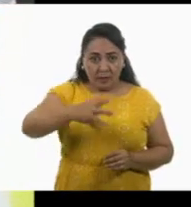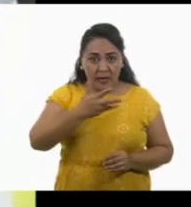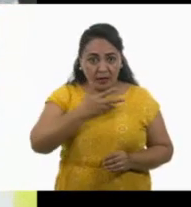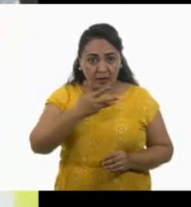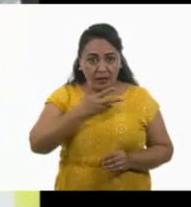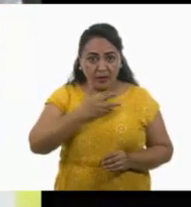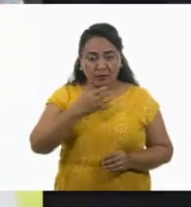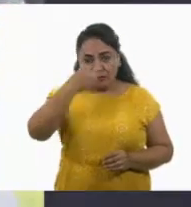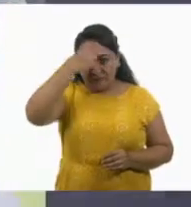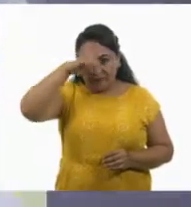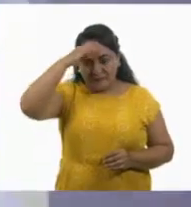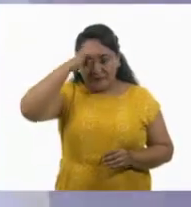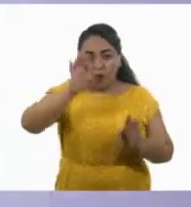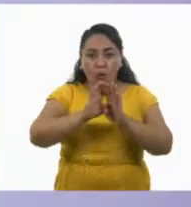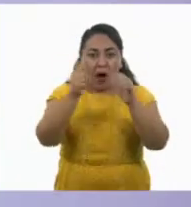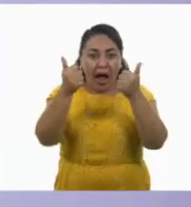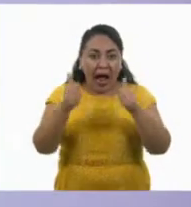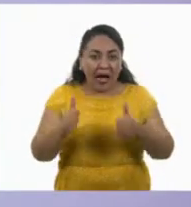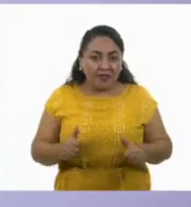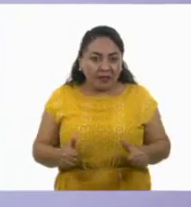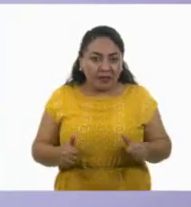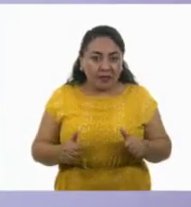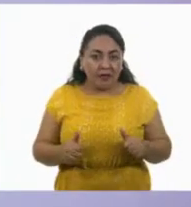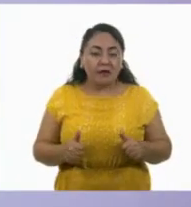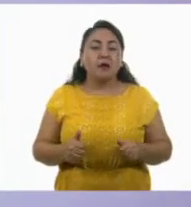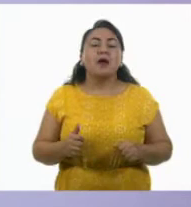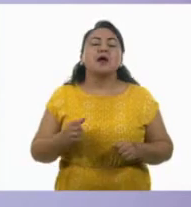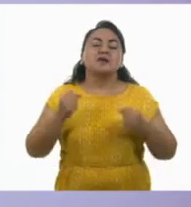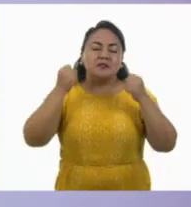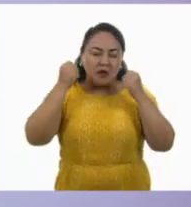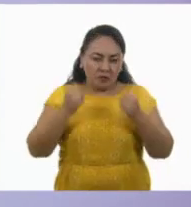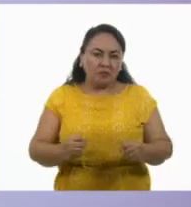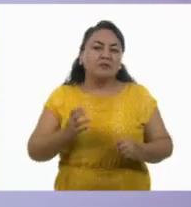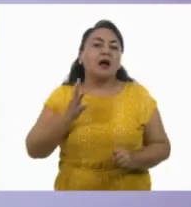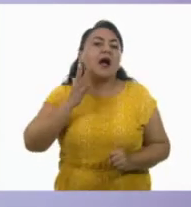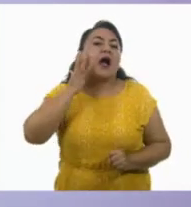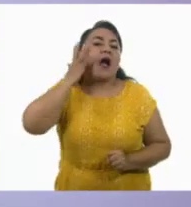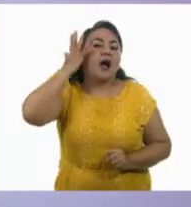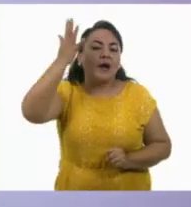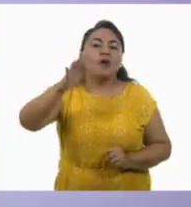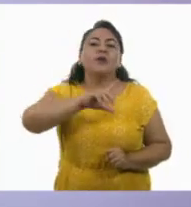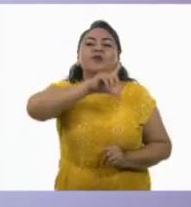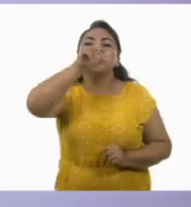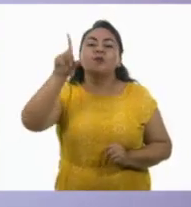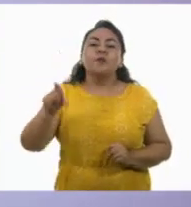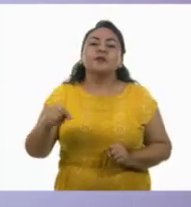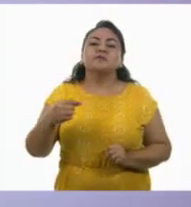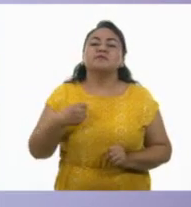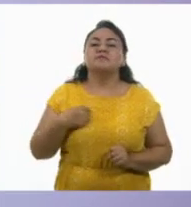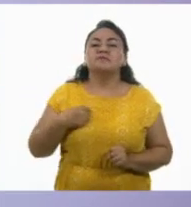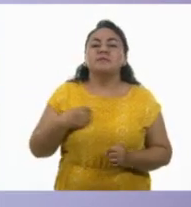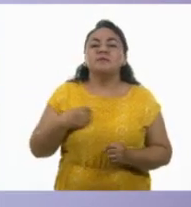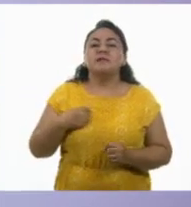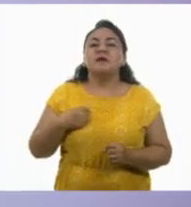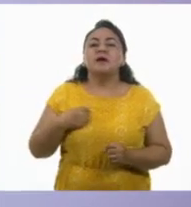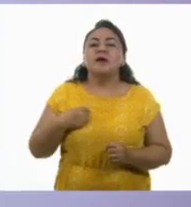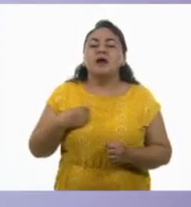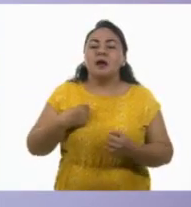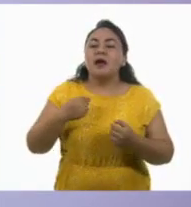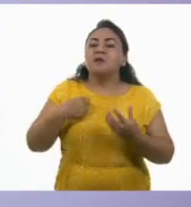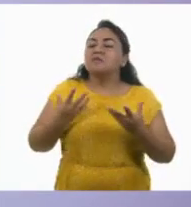experiencia artística de primera mano, es muy probable que podamos compartirla al grupo de